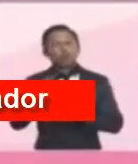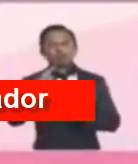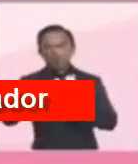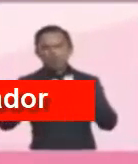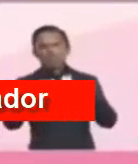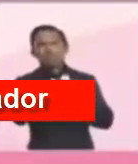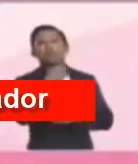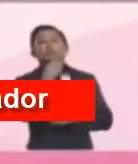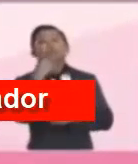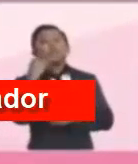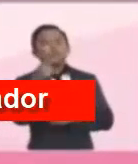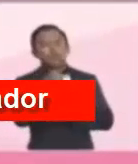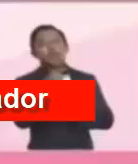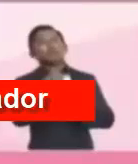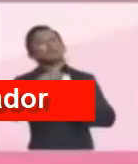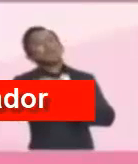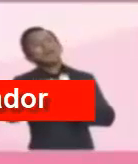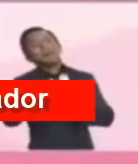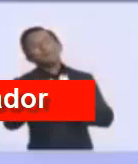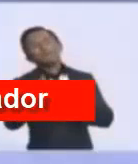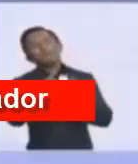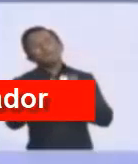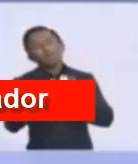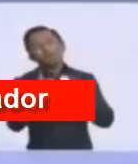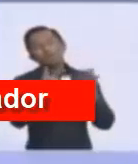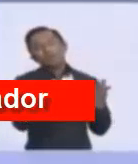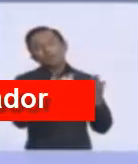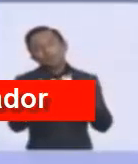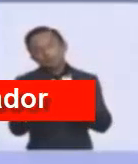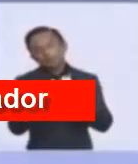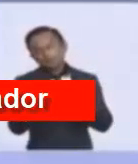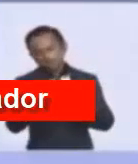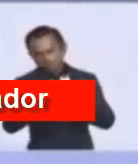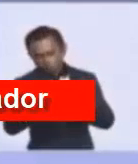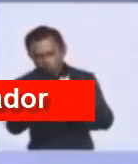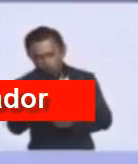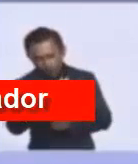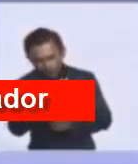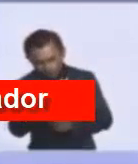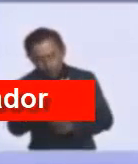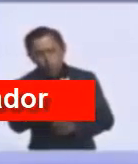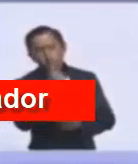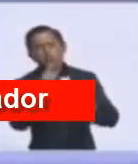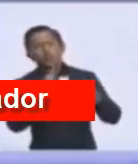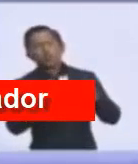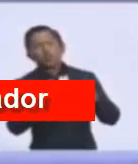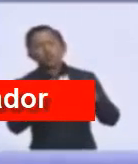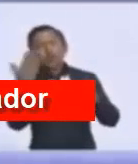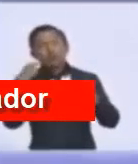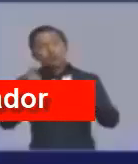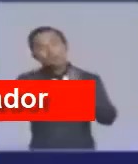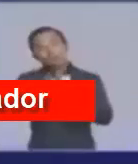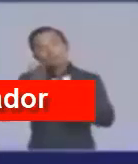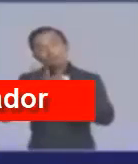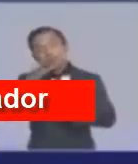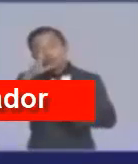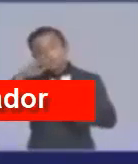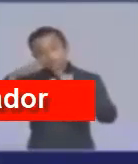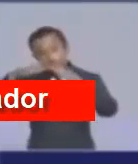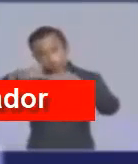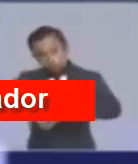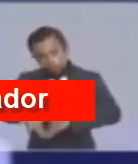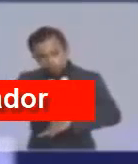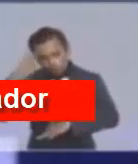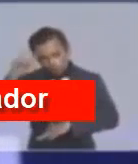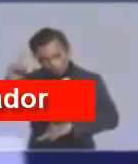la cara de quiénes son, ¿no? Creo que la sociedad es más lista, que la sociedad puede ver concretamente que el PAN y el PRI